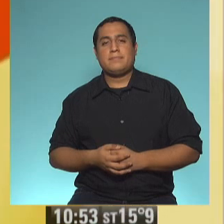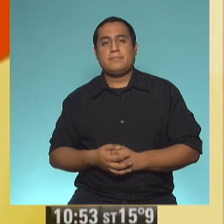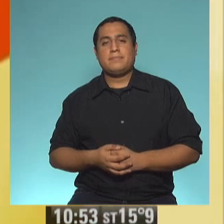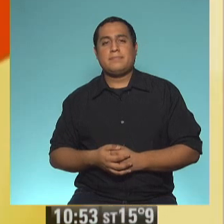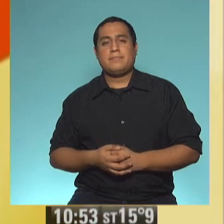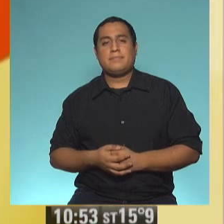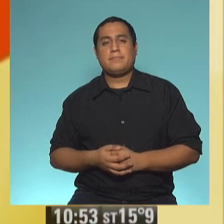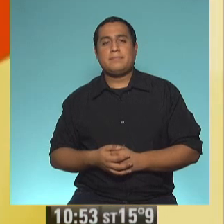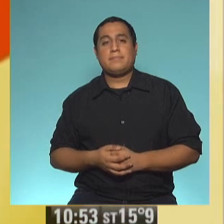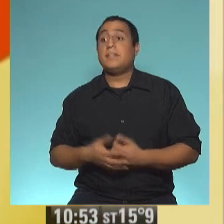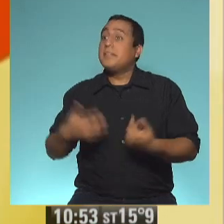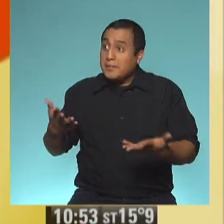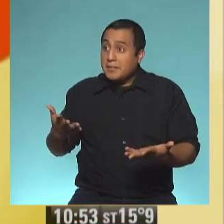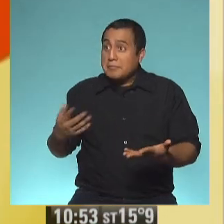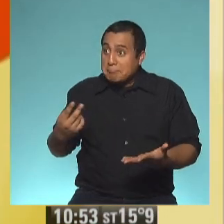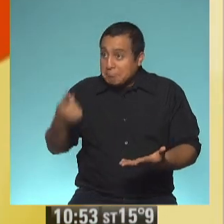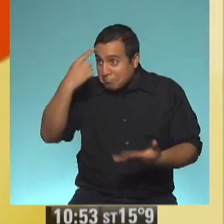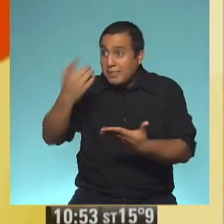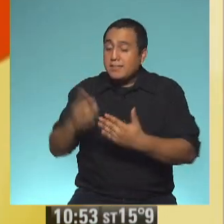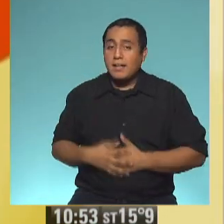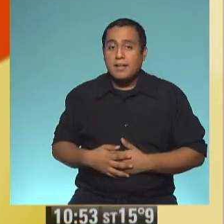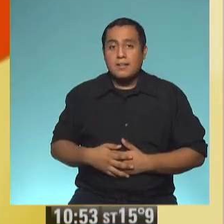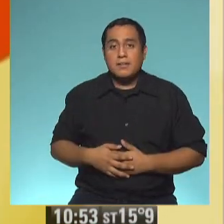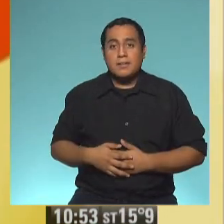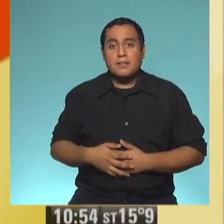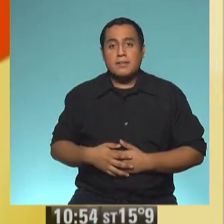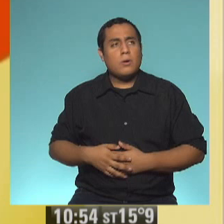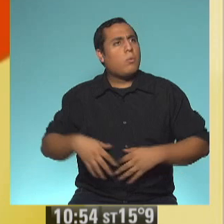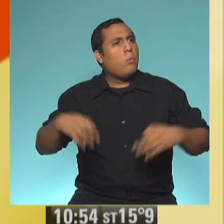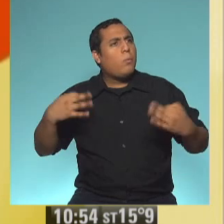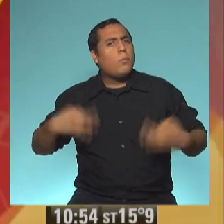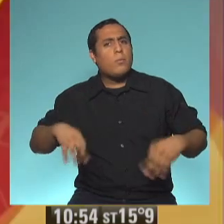y qué te pareció notable